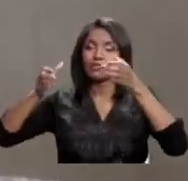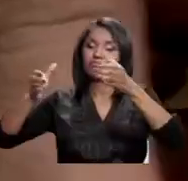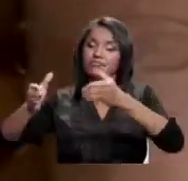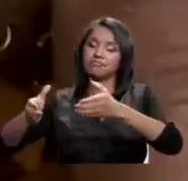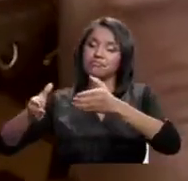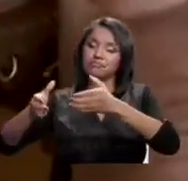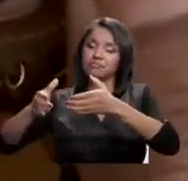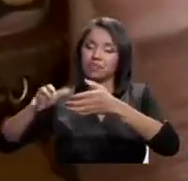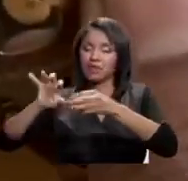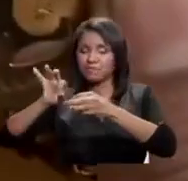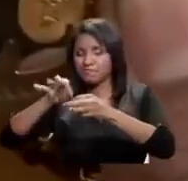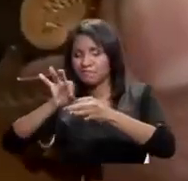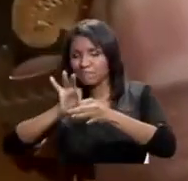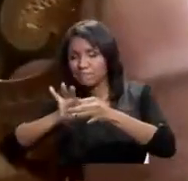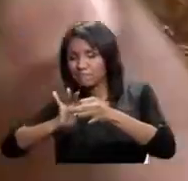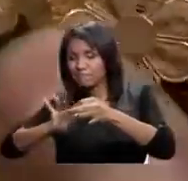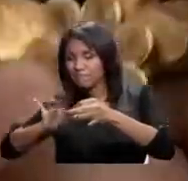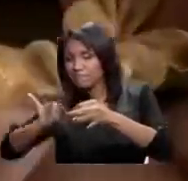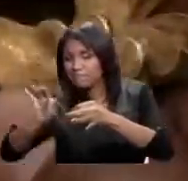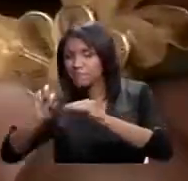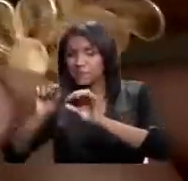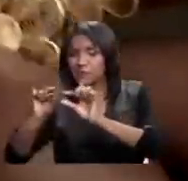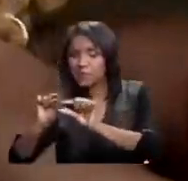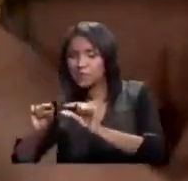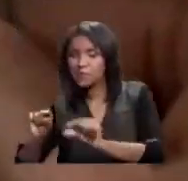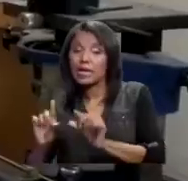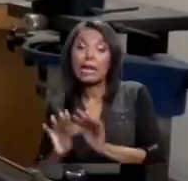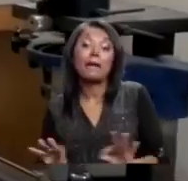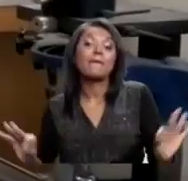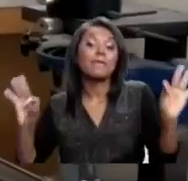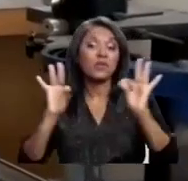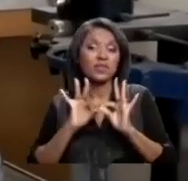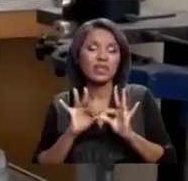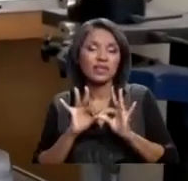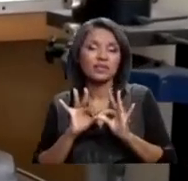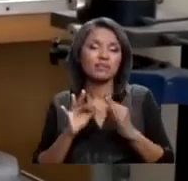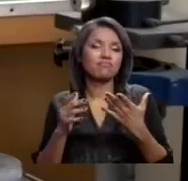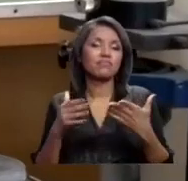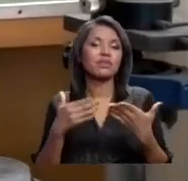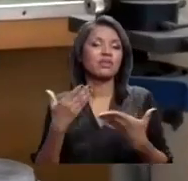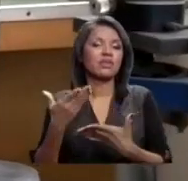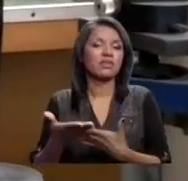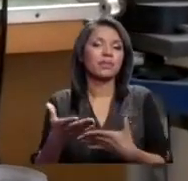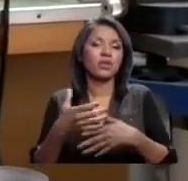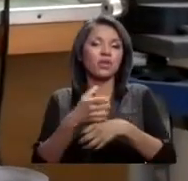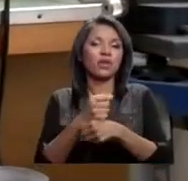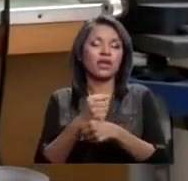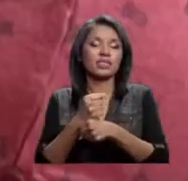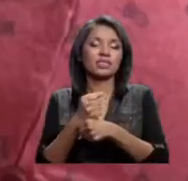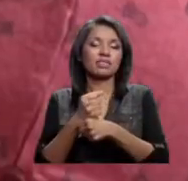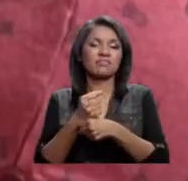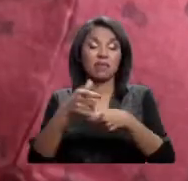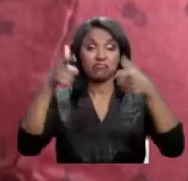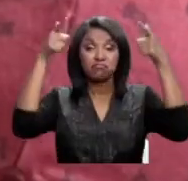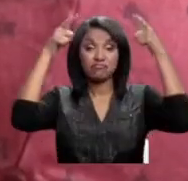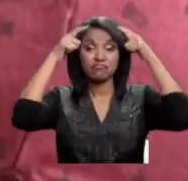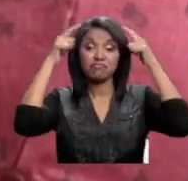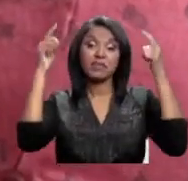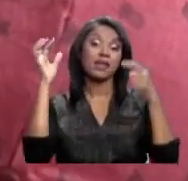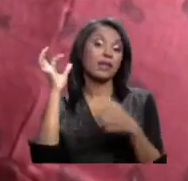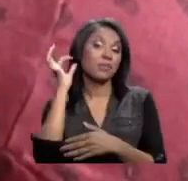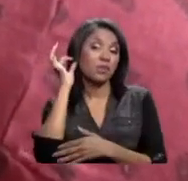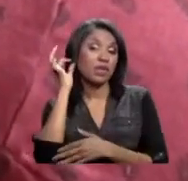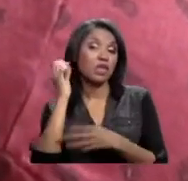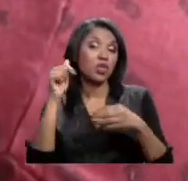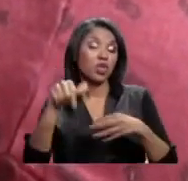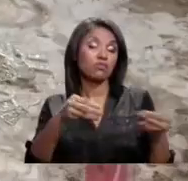todavía con sus manos elaboran estas coronas, parte fundamental en la celebración del carnaval, y que de hecho muchas de esas coronas se van a utilizar esta